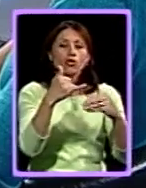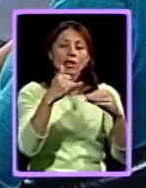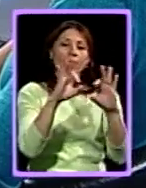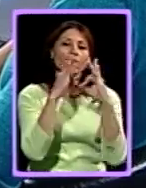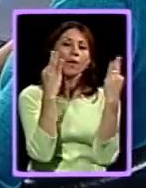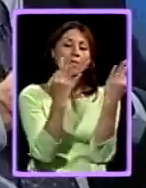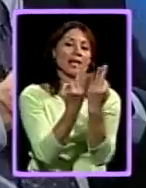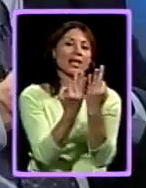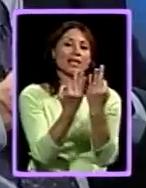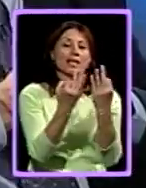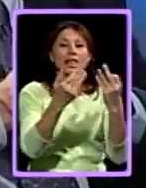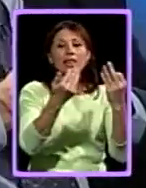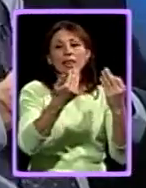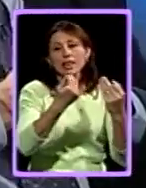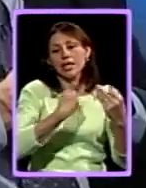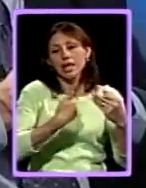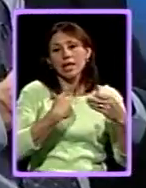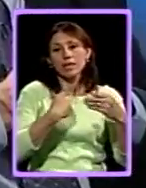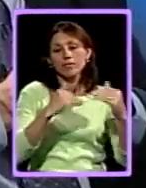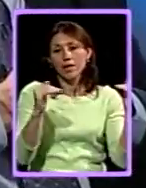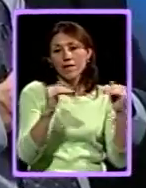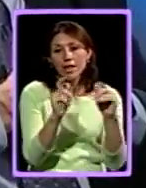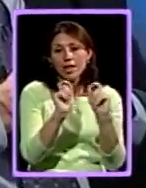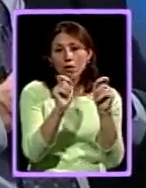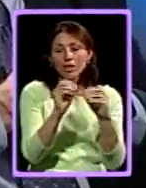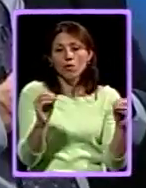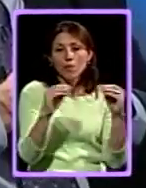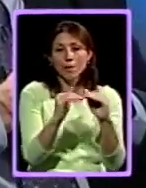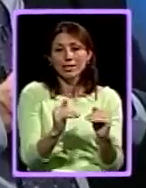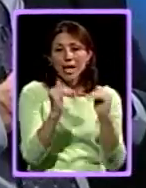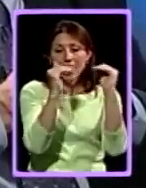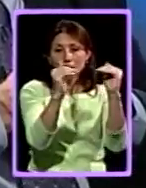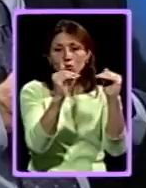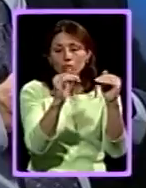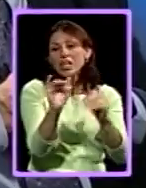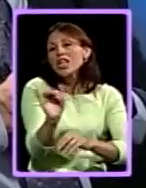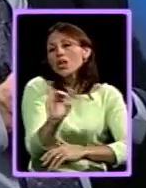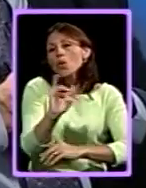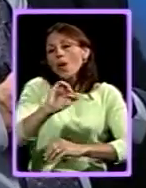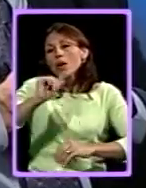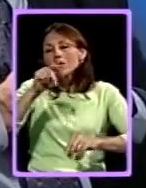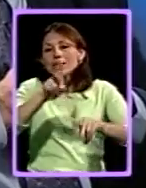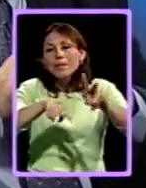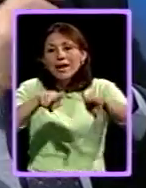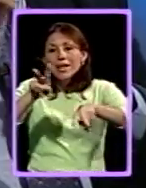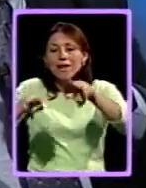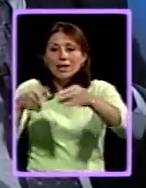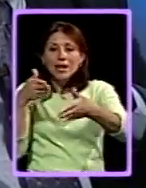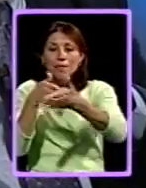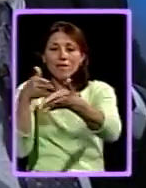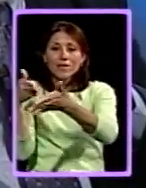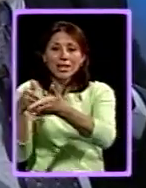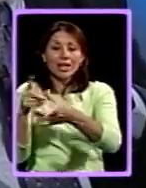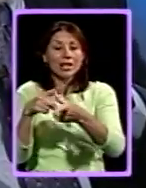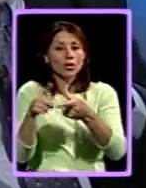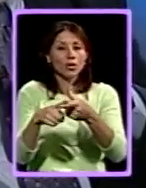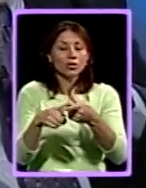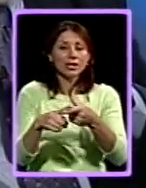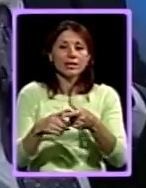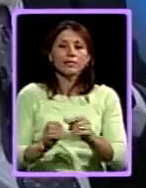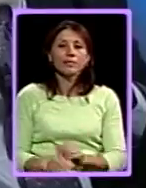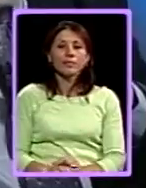educativo más alto. Entonces, igual puede ser para otras variables, las va a afectar. Entonces, cuando yo necesito saber eso. Si